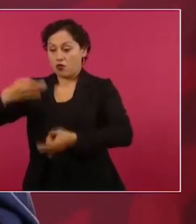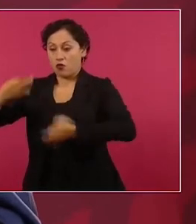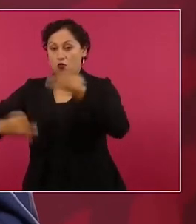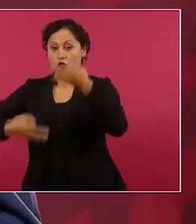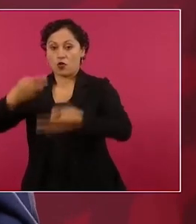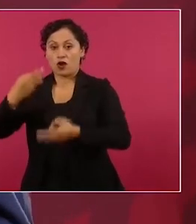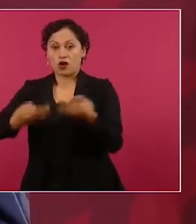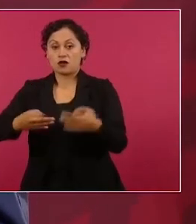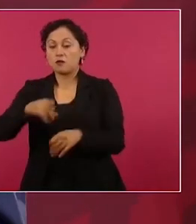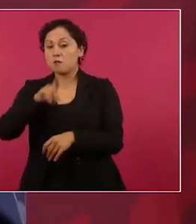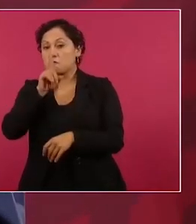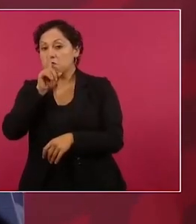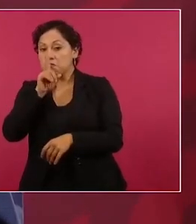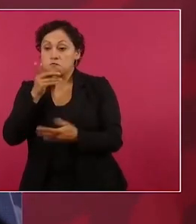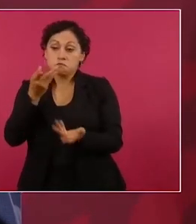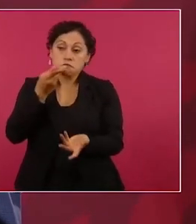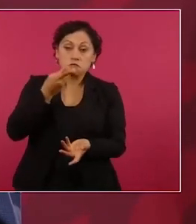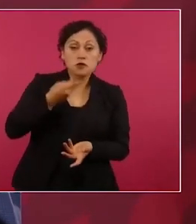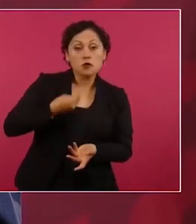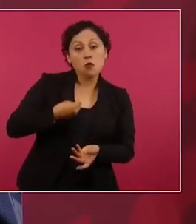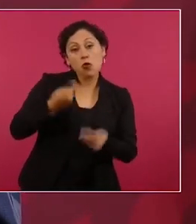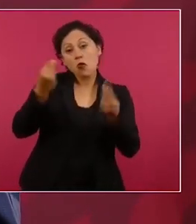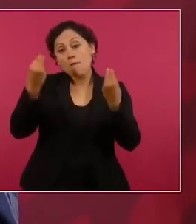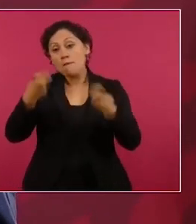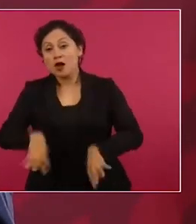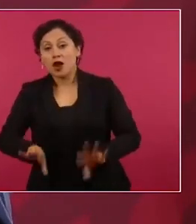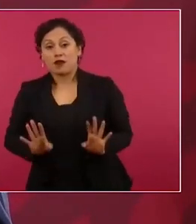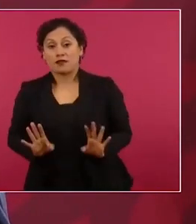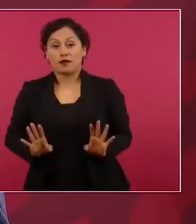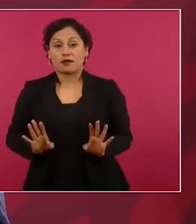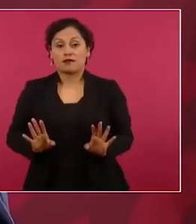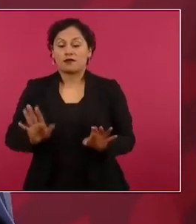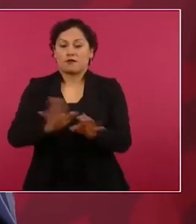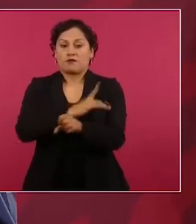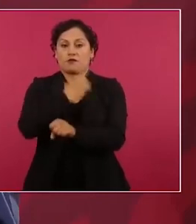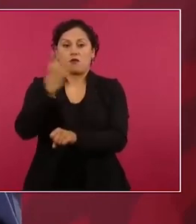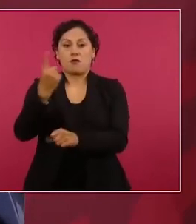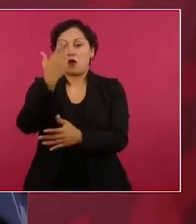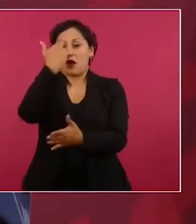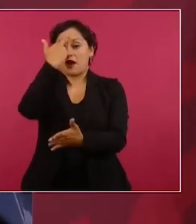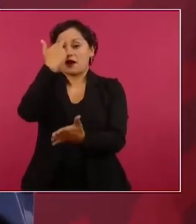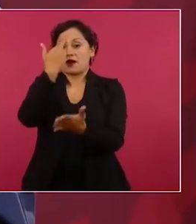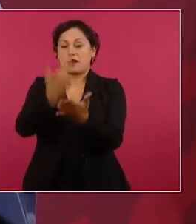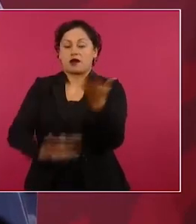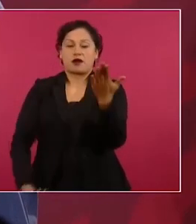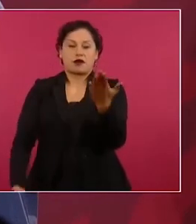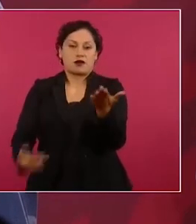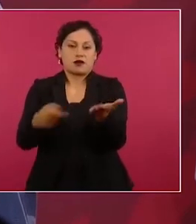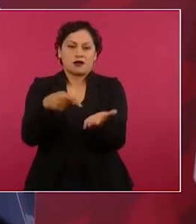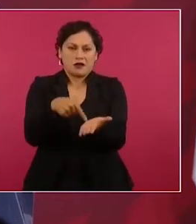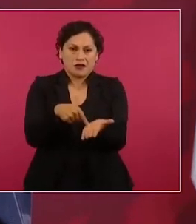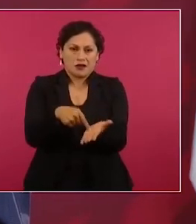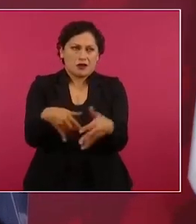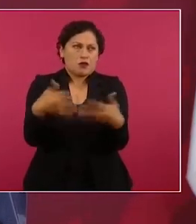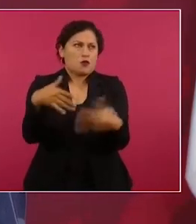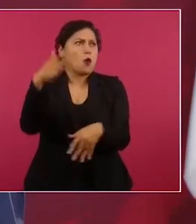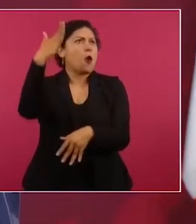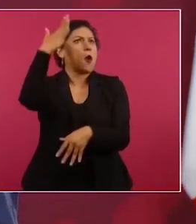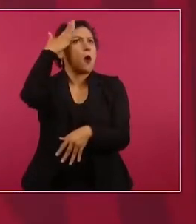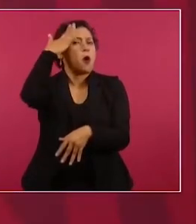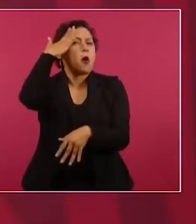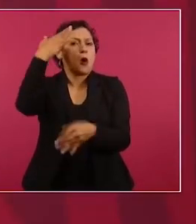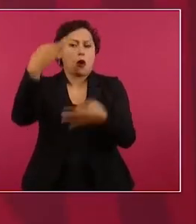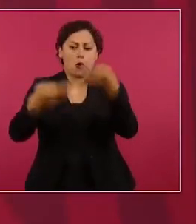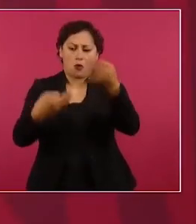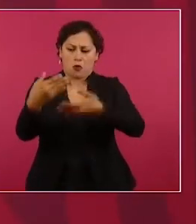los vamos a dejar en libertad. Porque se violó el sacrosanto debido